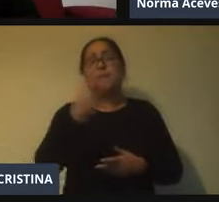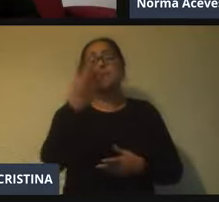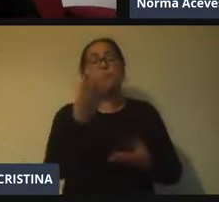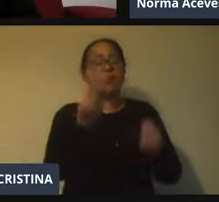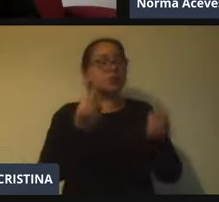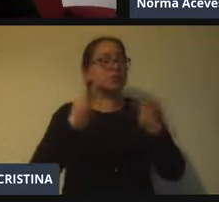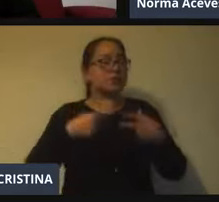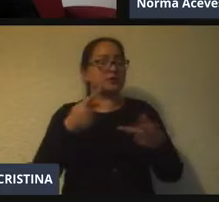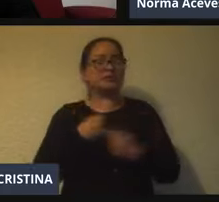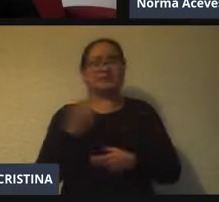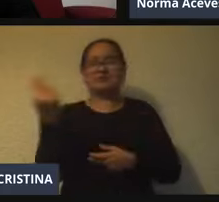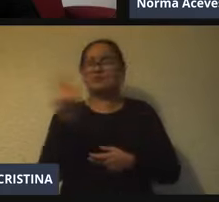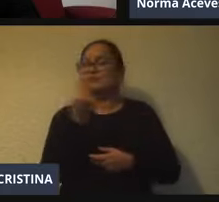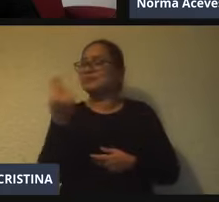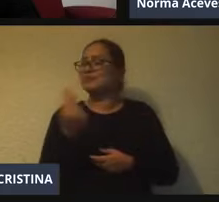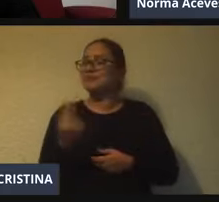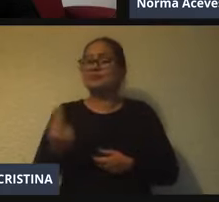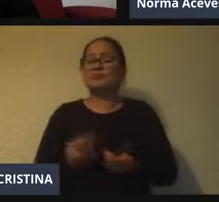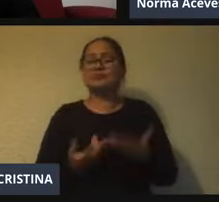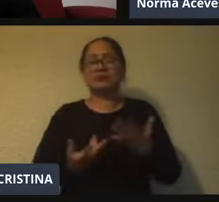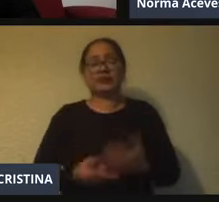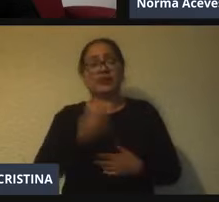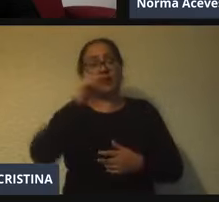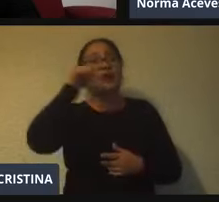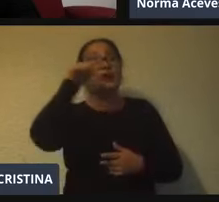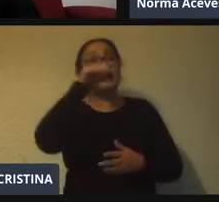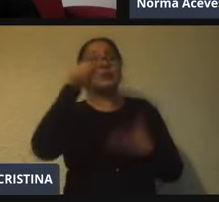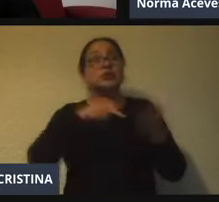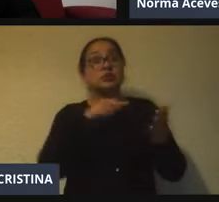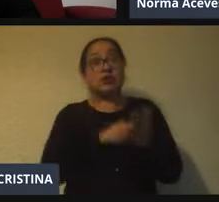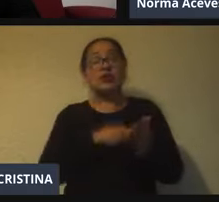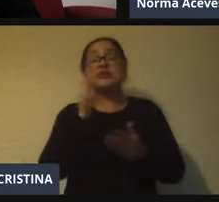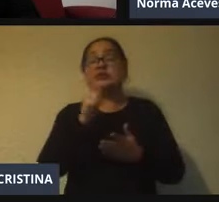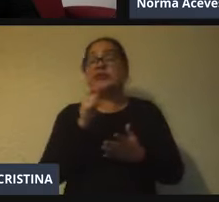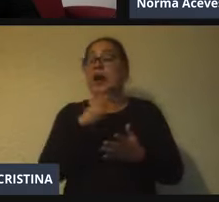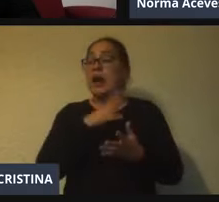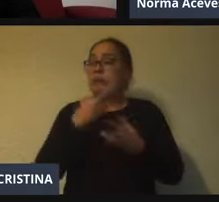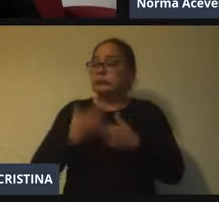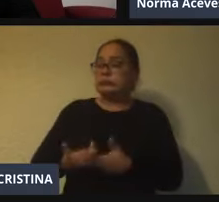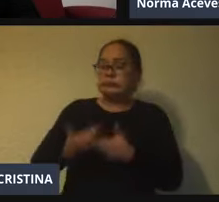grande. Decir un lugar sería como dejar fuera muchos otros, ¿no?